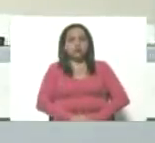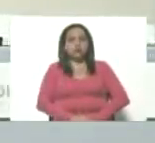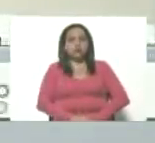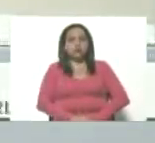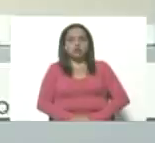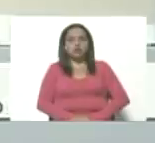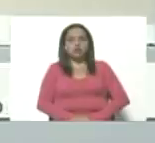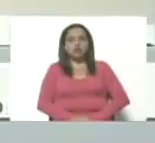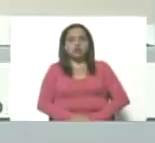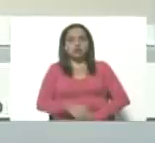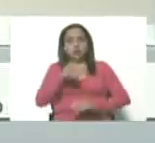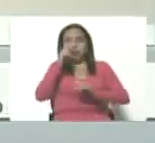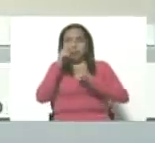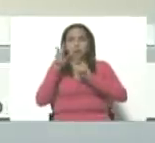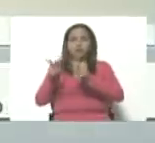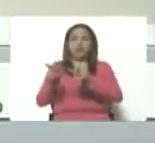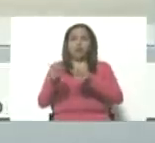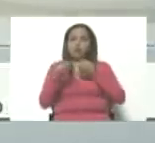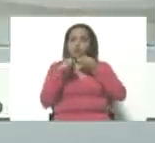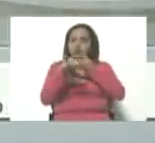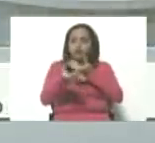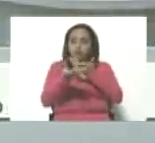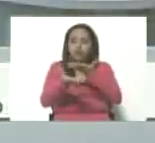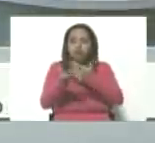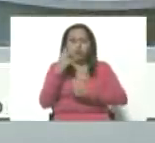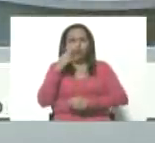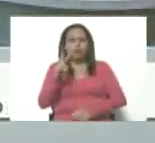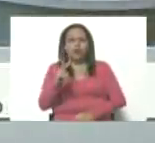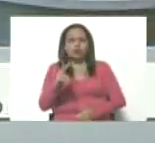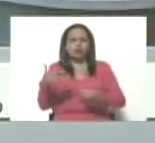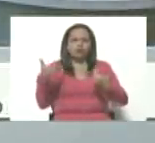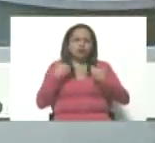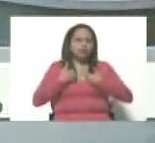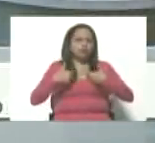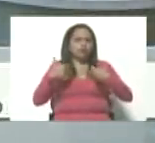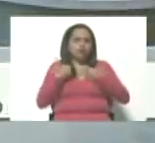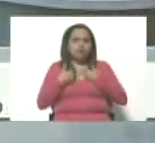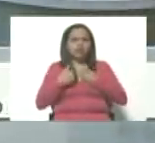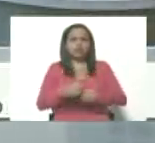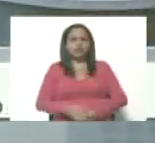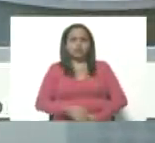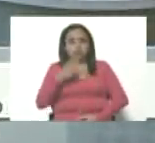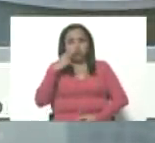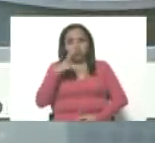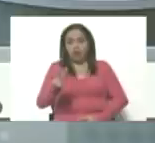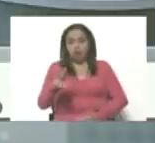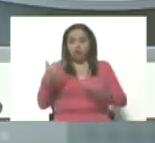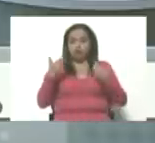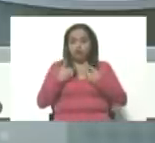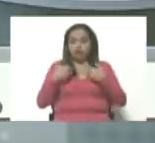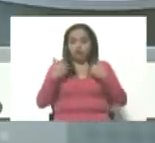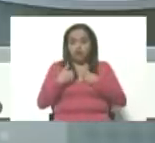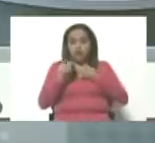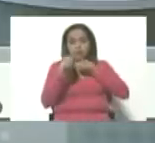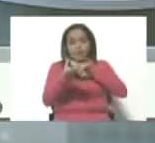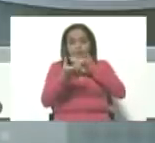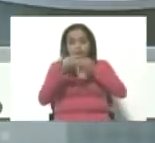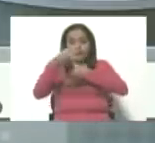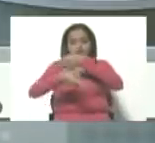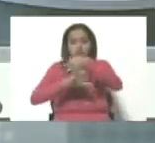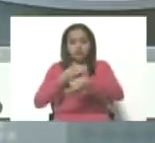lo veo sus declaraciones y lo veo sufriendo. Silvia, yo lo veo sufriendo en las declaraciones que